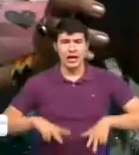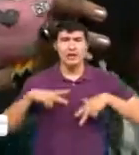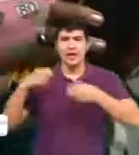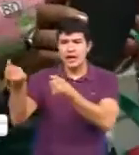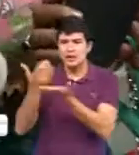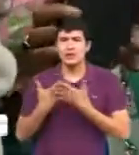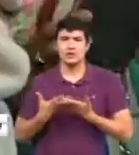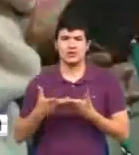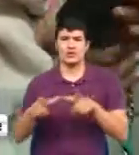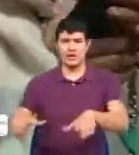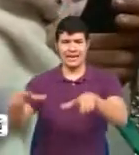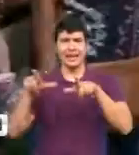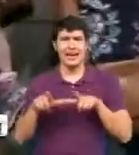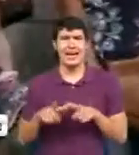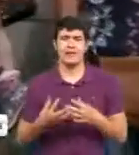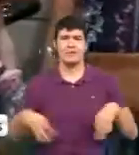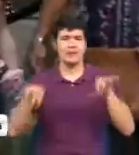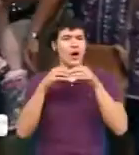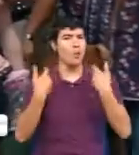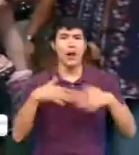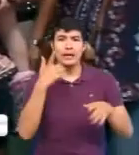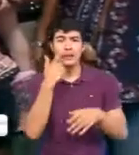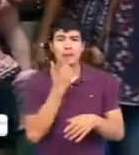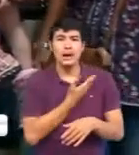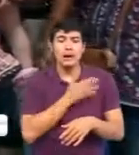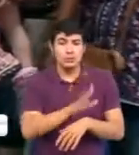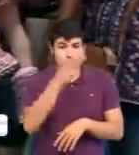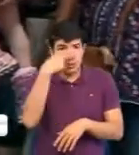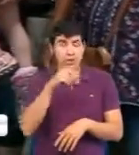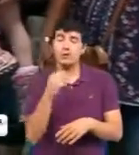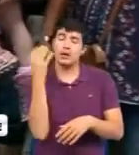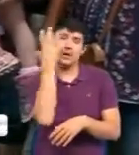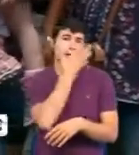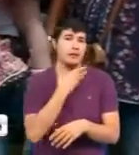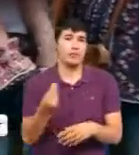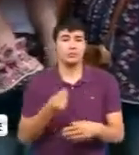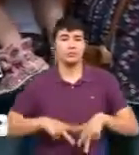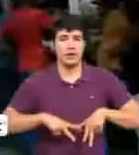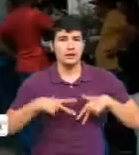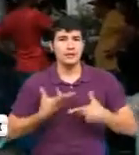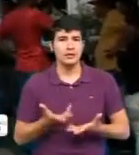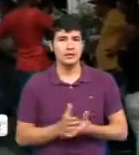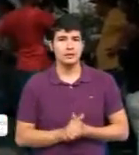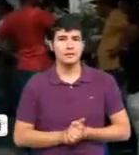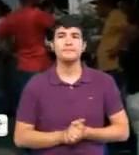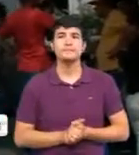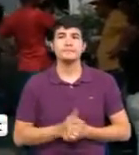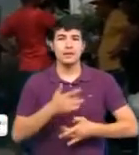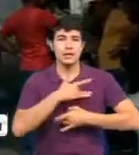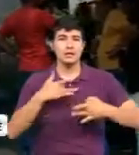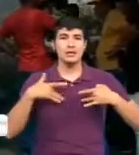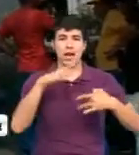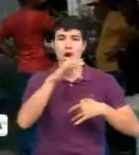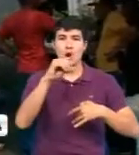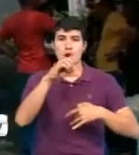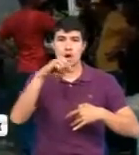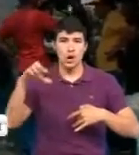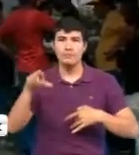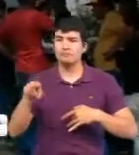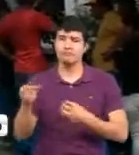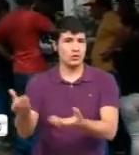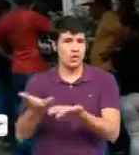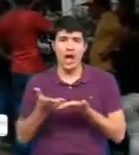regalo más preciado para cualquier padre de familia a sus hijos es lo más hermoso que tiene en la vida saludcoop no estaría recibiendo